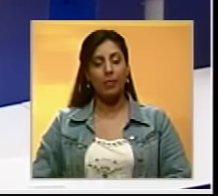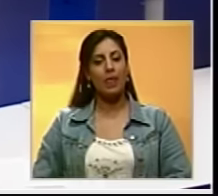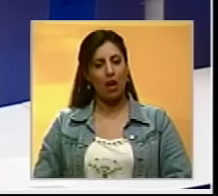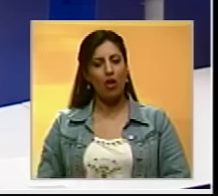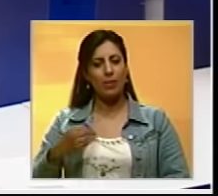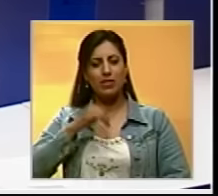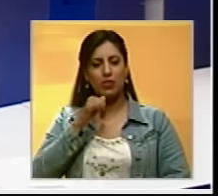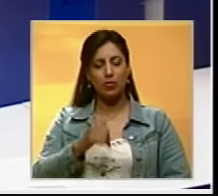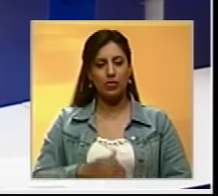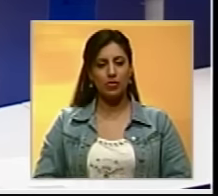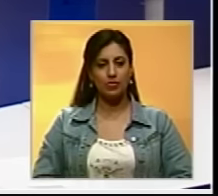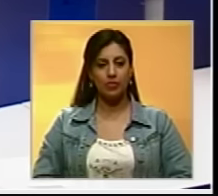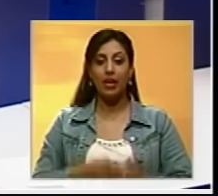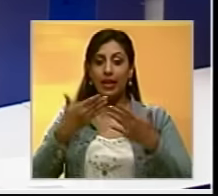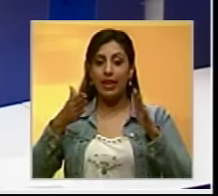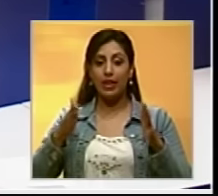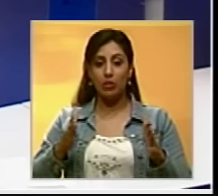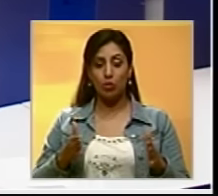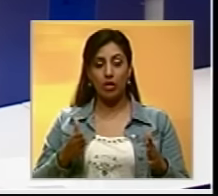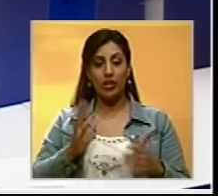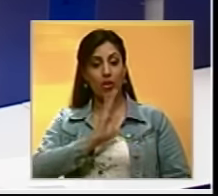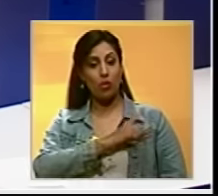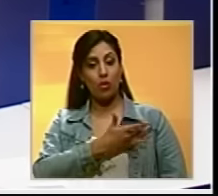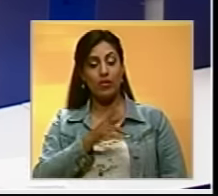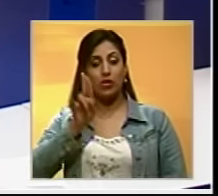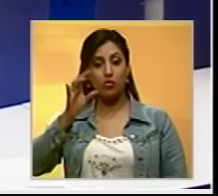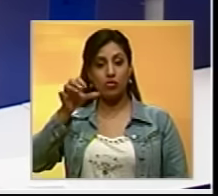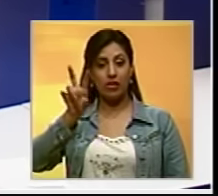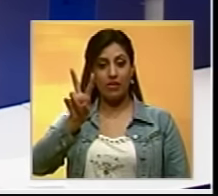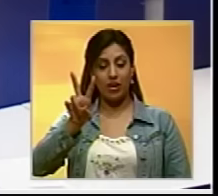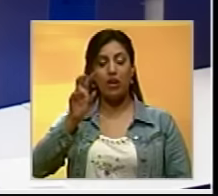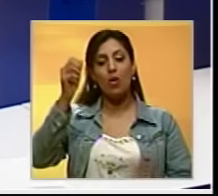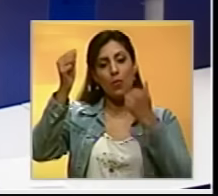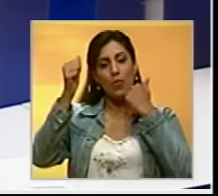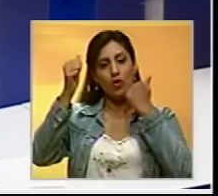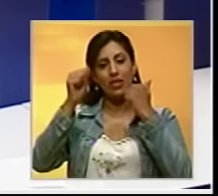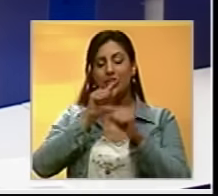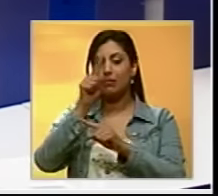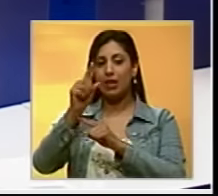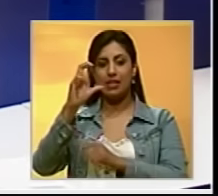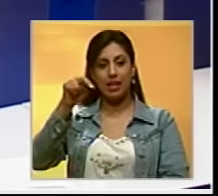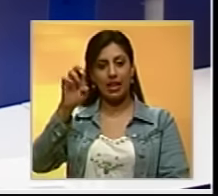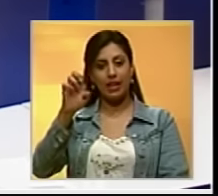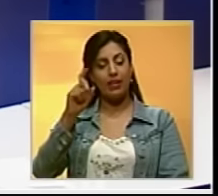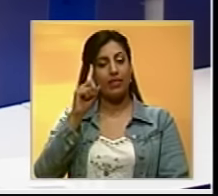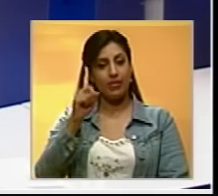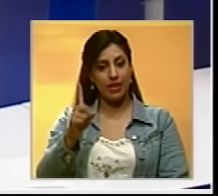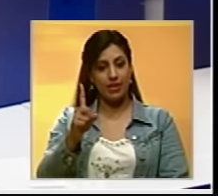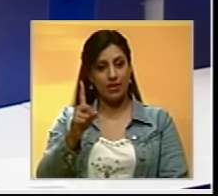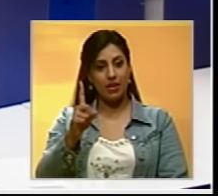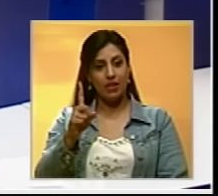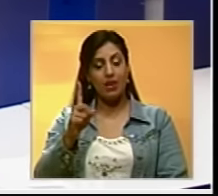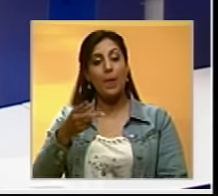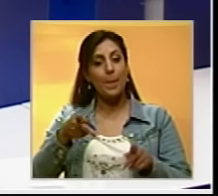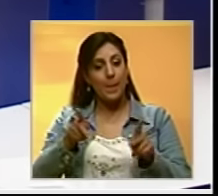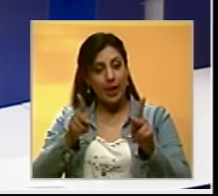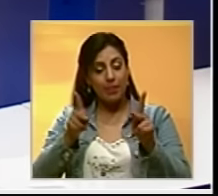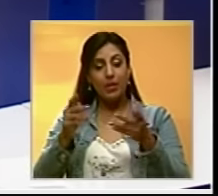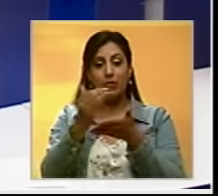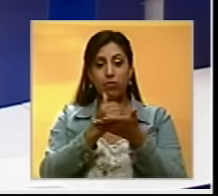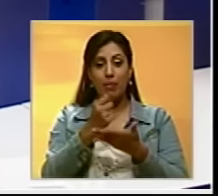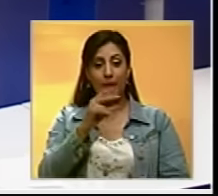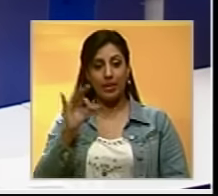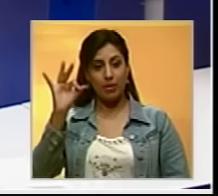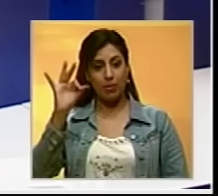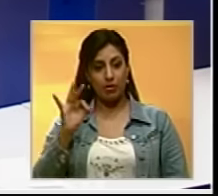vamos con más información estudiantes de la universidad central de Venezuela protestan exigiendo al consejo nacional electoral que permita la recolección